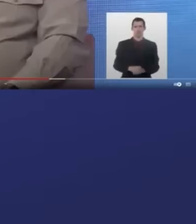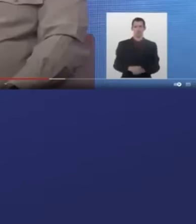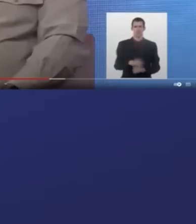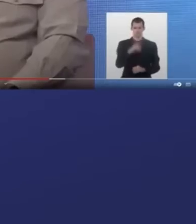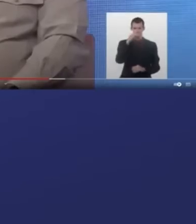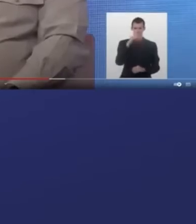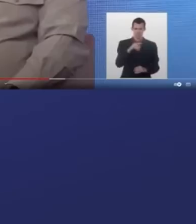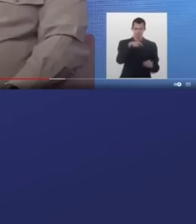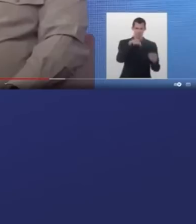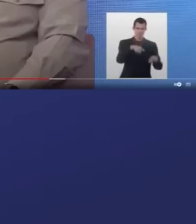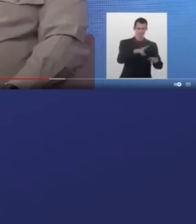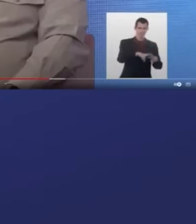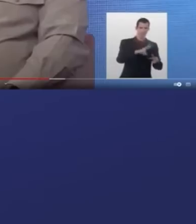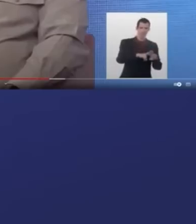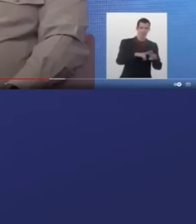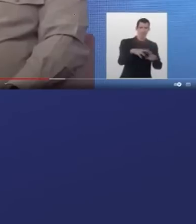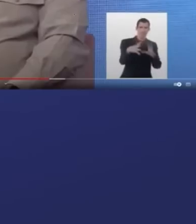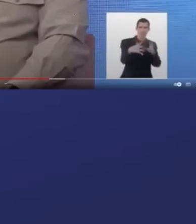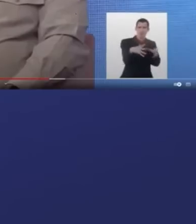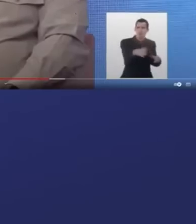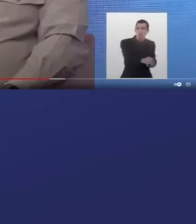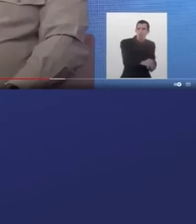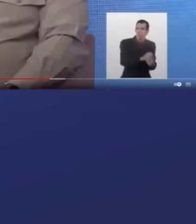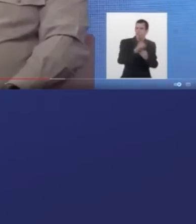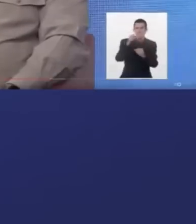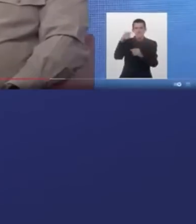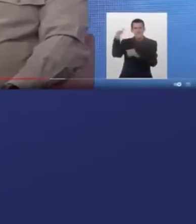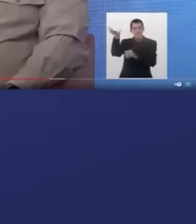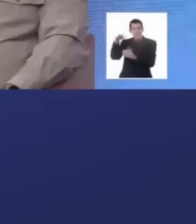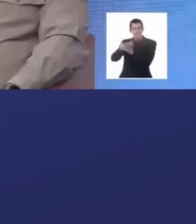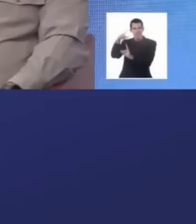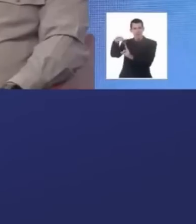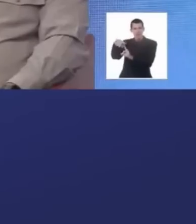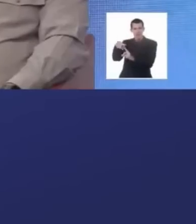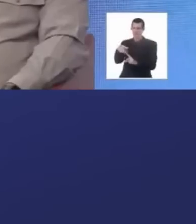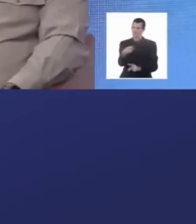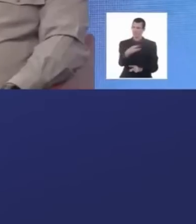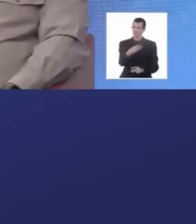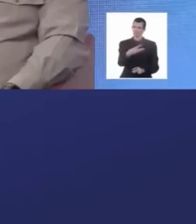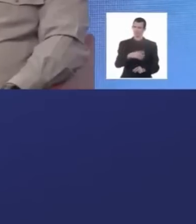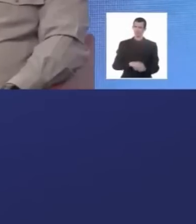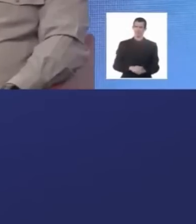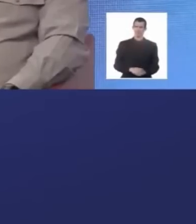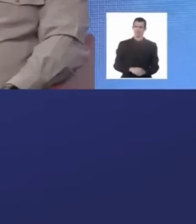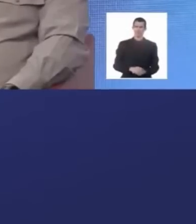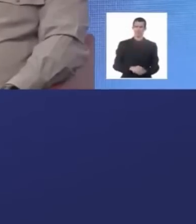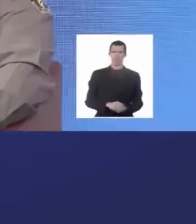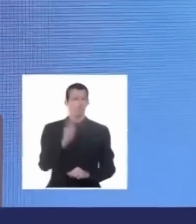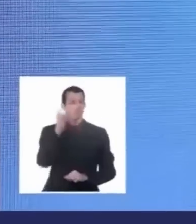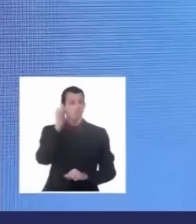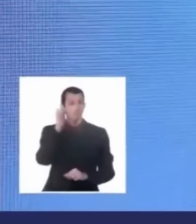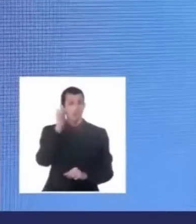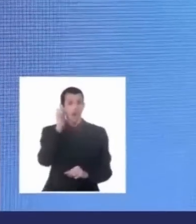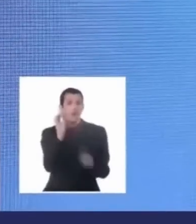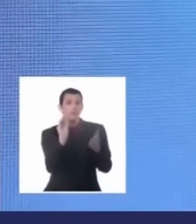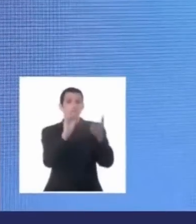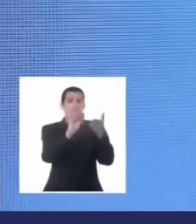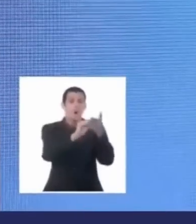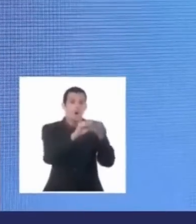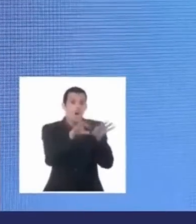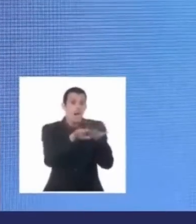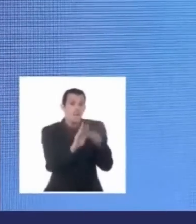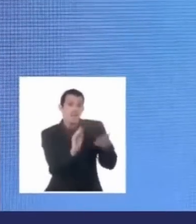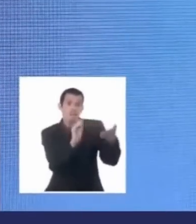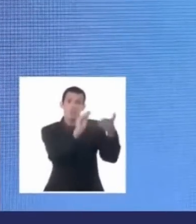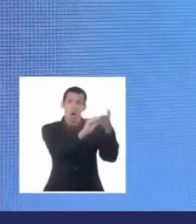la propia persona que lo divulgó desmintió el hecho como tal y posteriormente él la quitó como tú